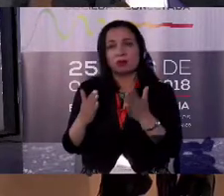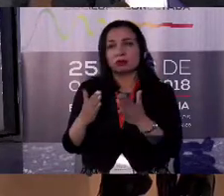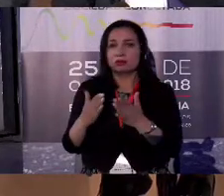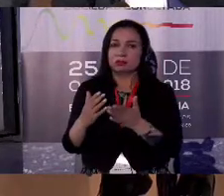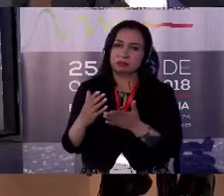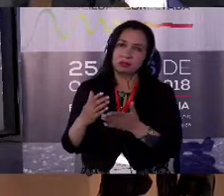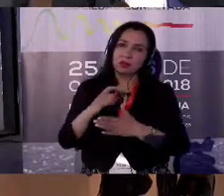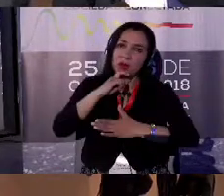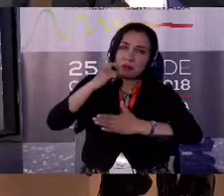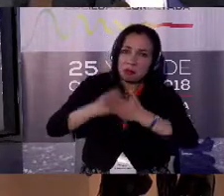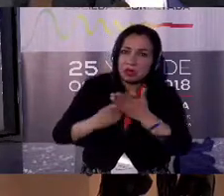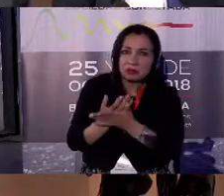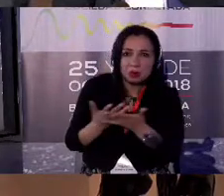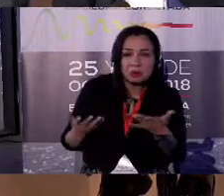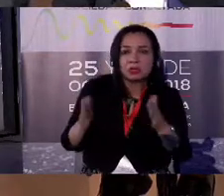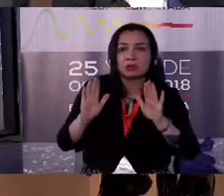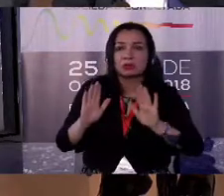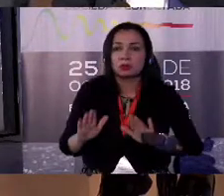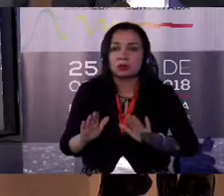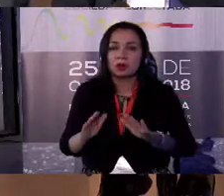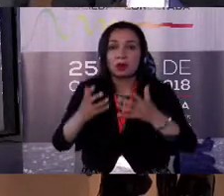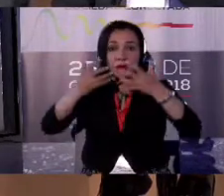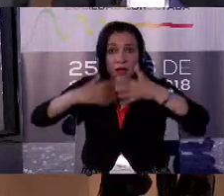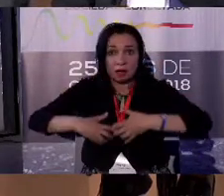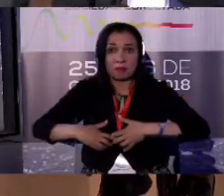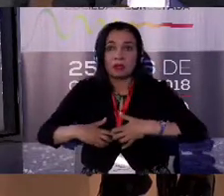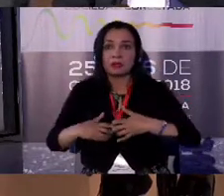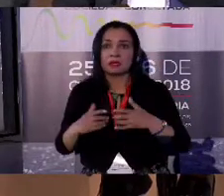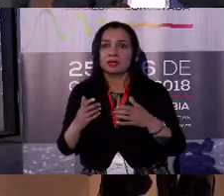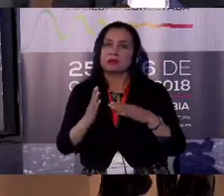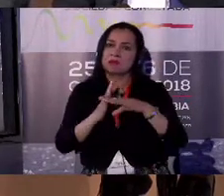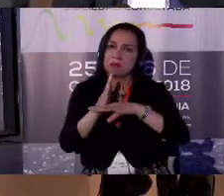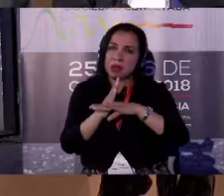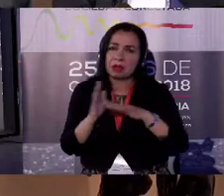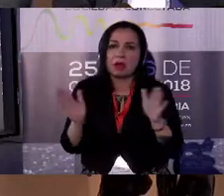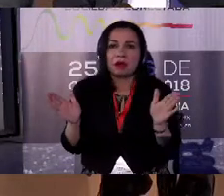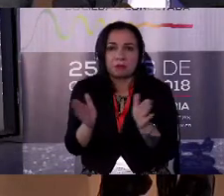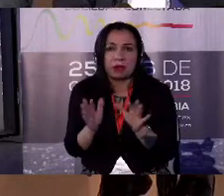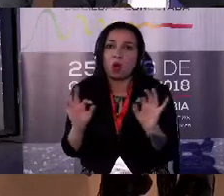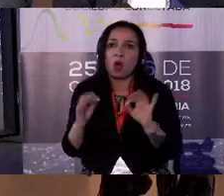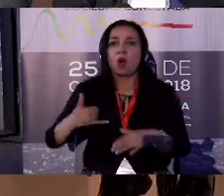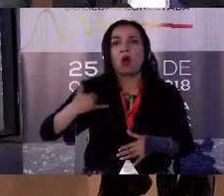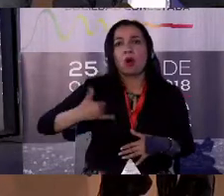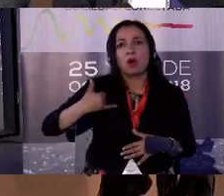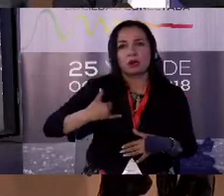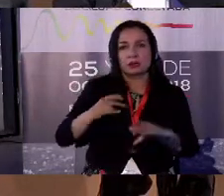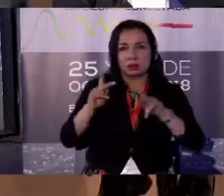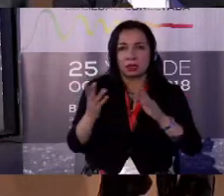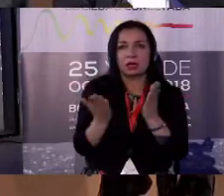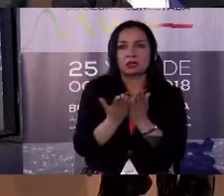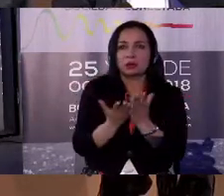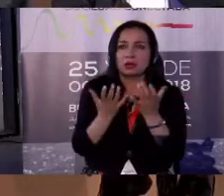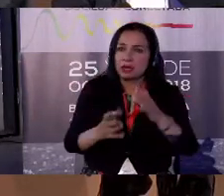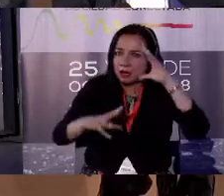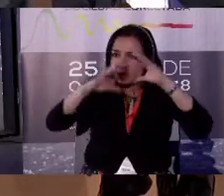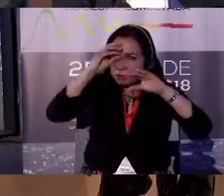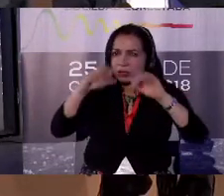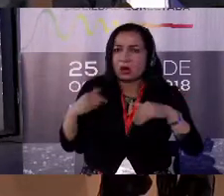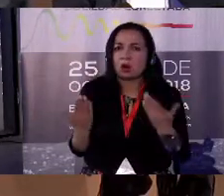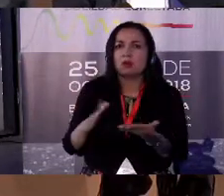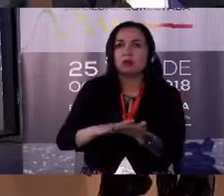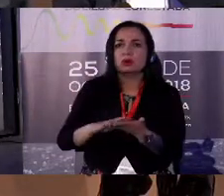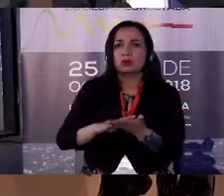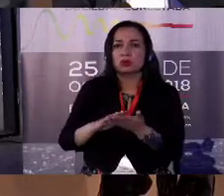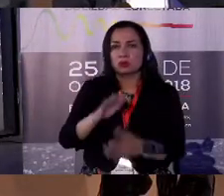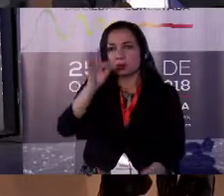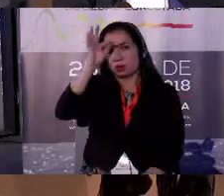o aquellos jóvenes estudiantes que quieren desarrollar una aplicación o una solución para hospitales, para favorecer o para atender,